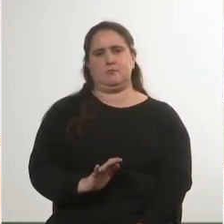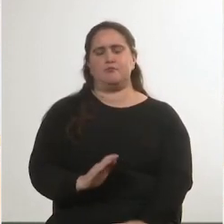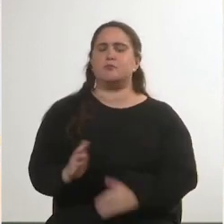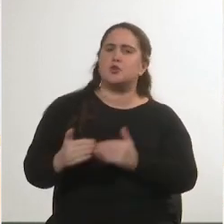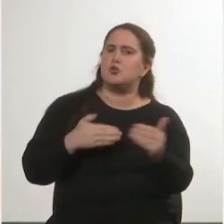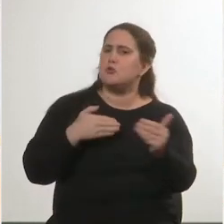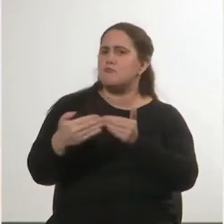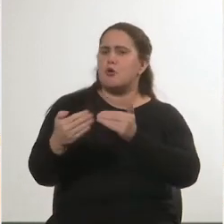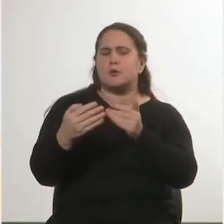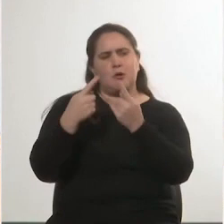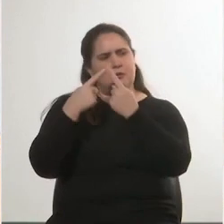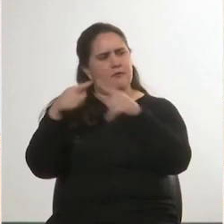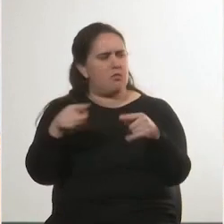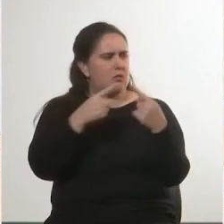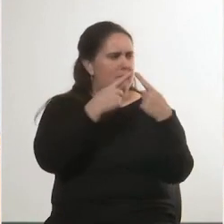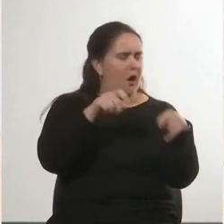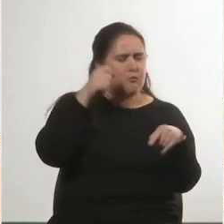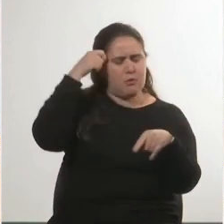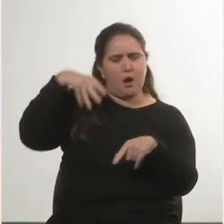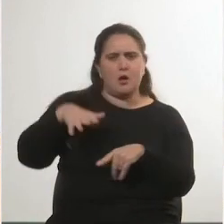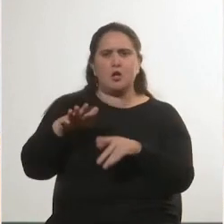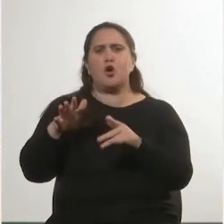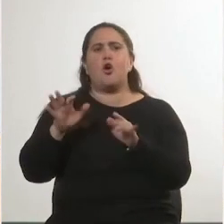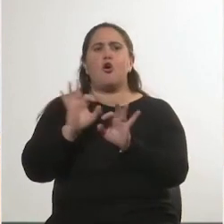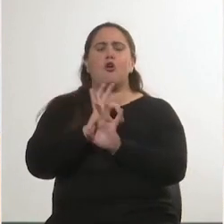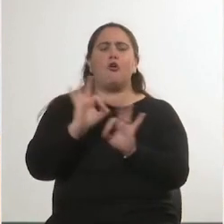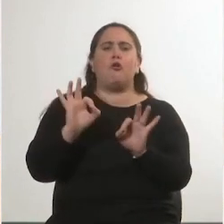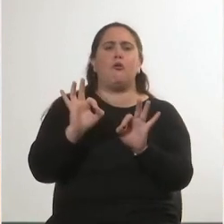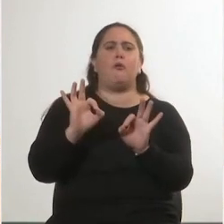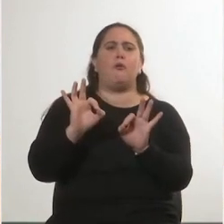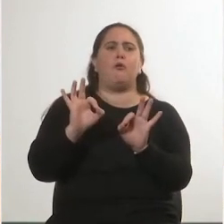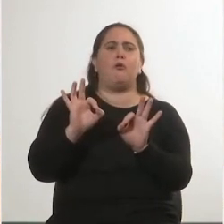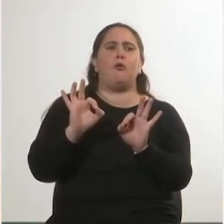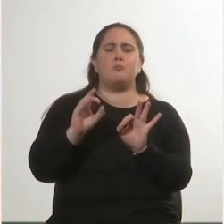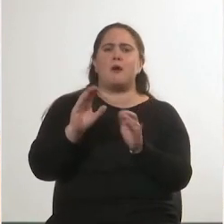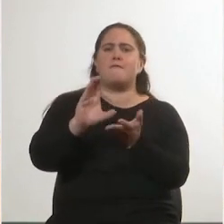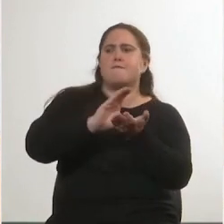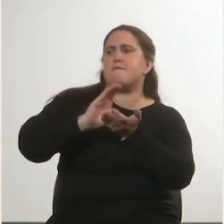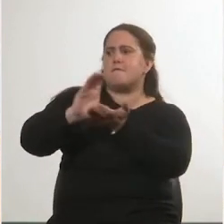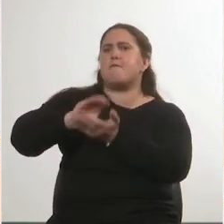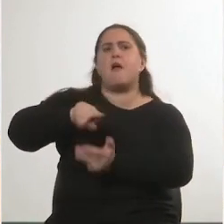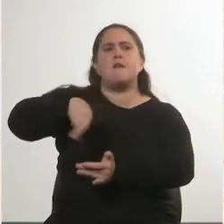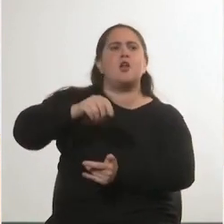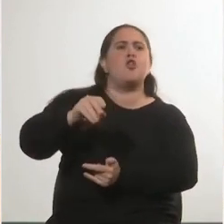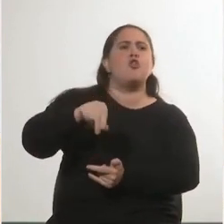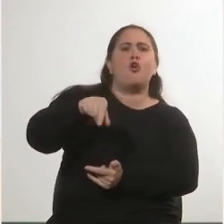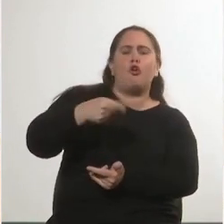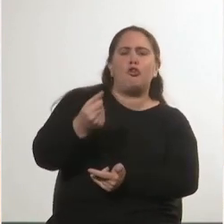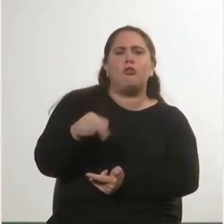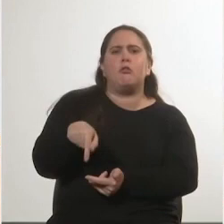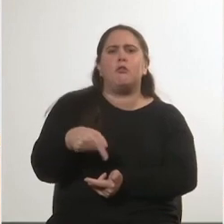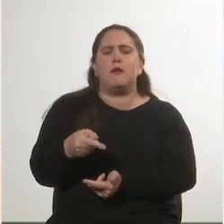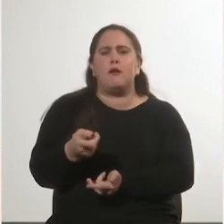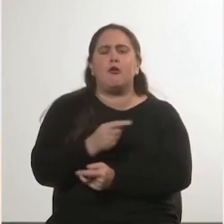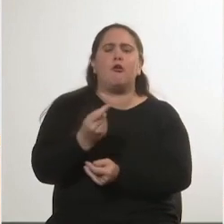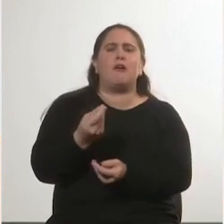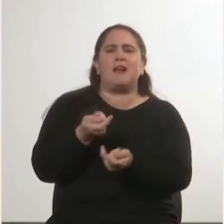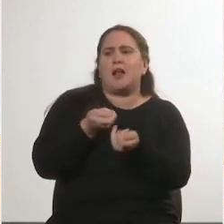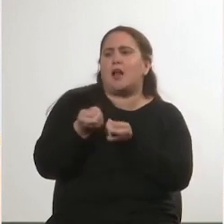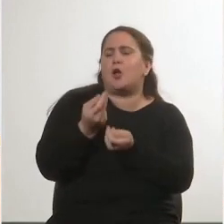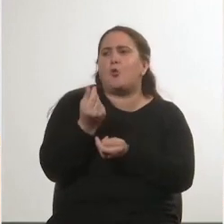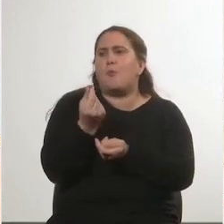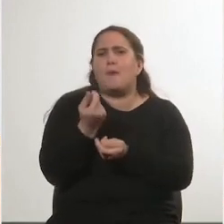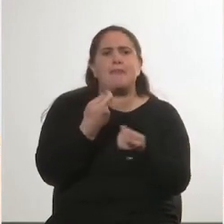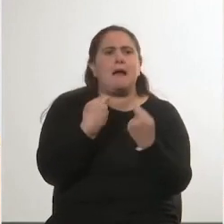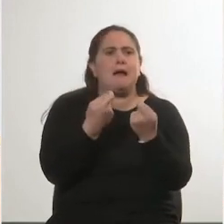de las diferencias que podemos tener con el financiamiento que se va a hacer de la obra o con el manejo que se va a